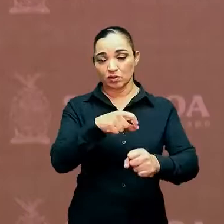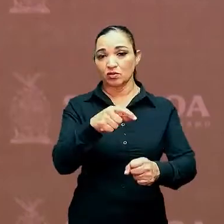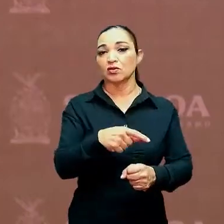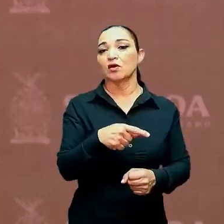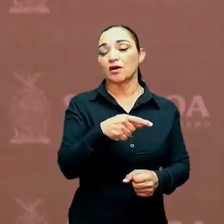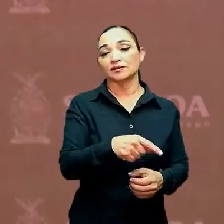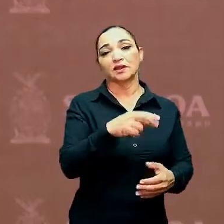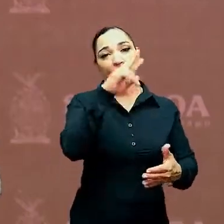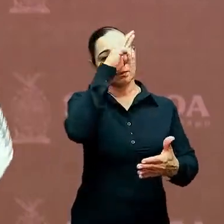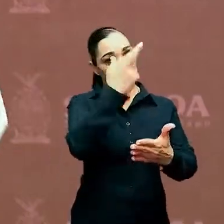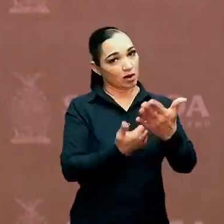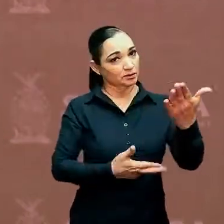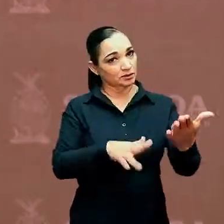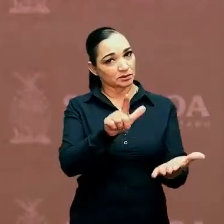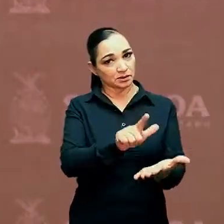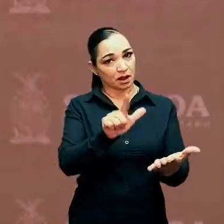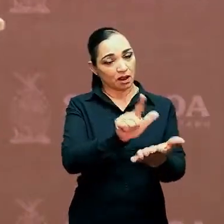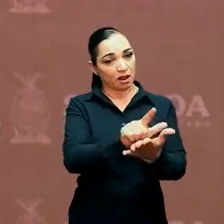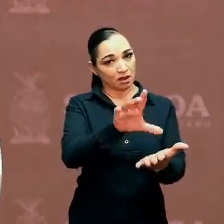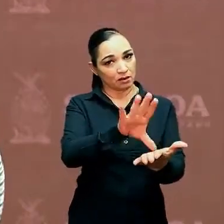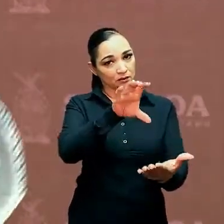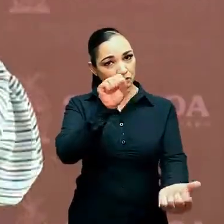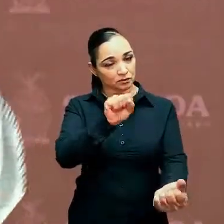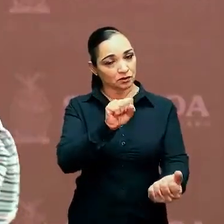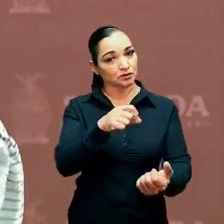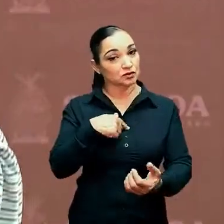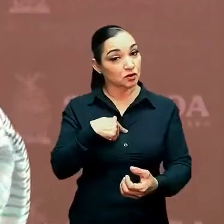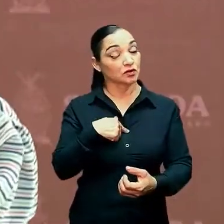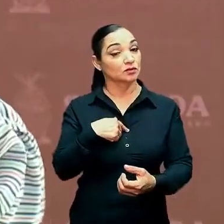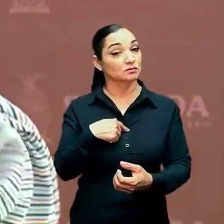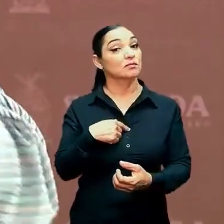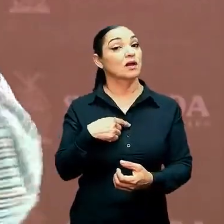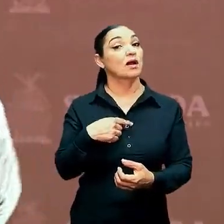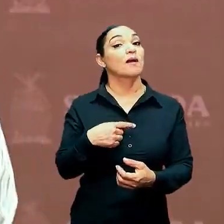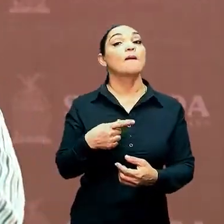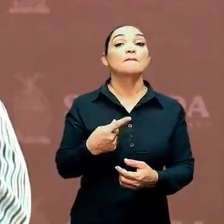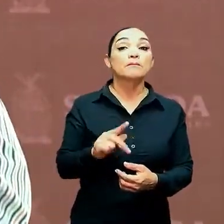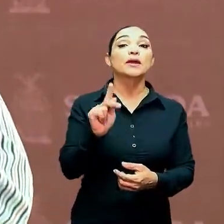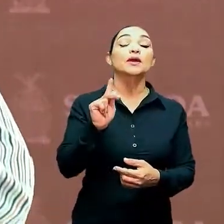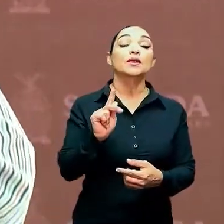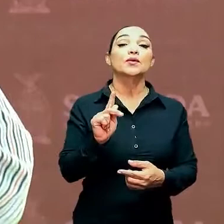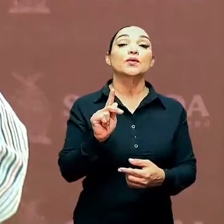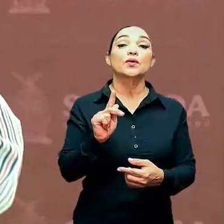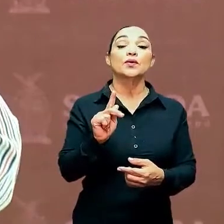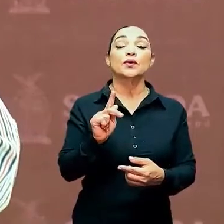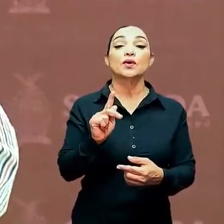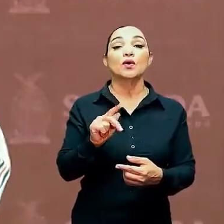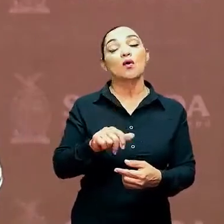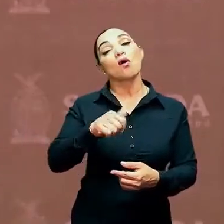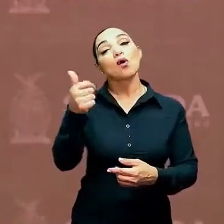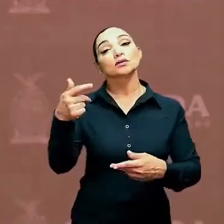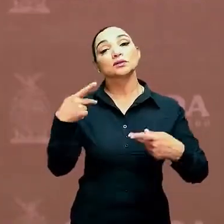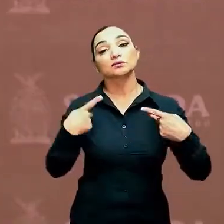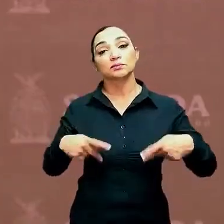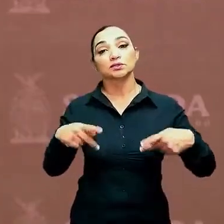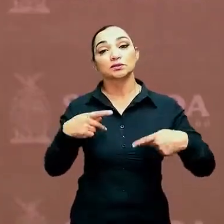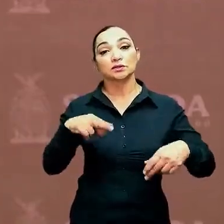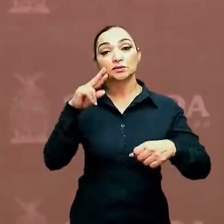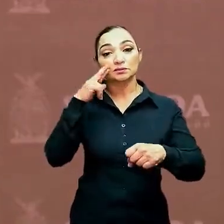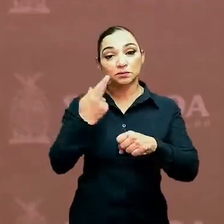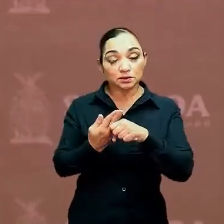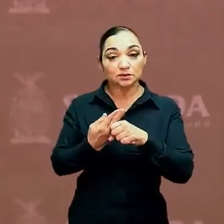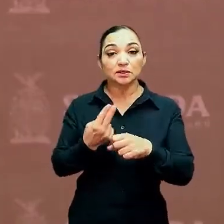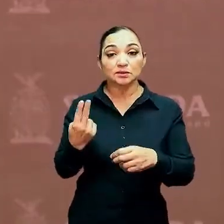permitir que se viole. Pero lo de atrás tienen que revisarlo allá, Bernardino, tienen que hacer esa… Es muy probable que quien ya